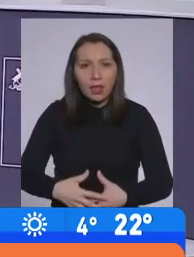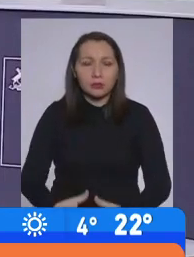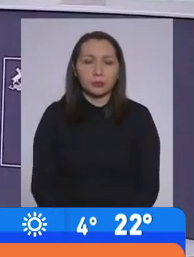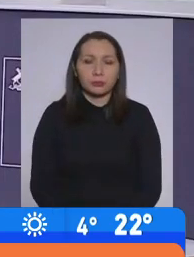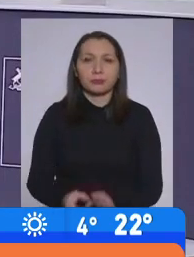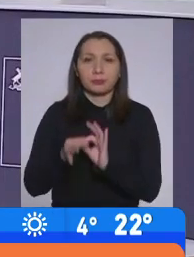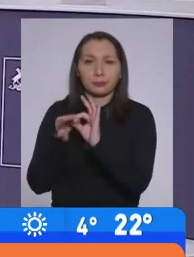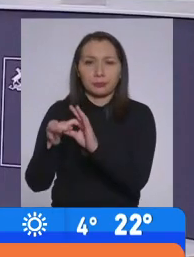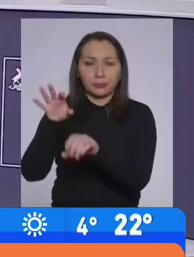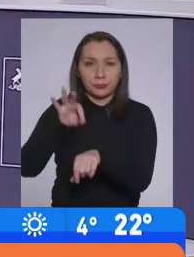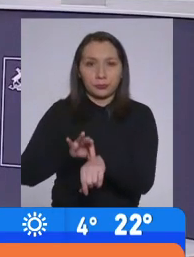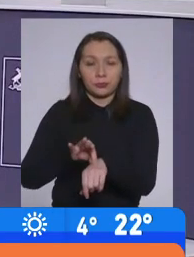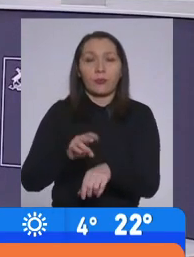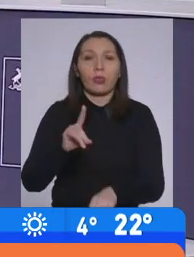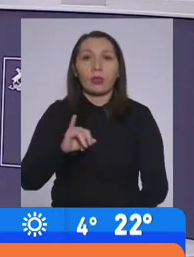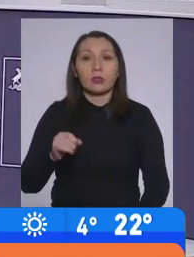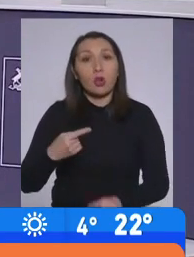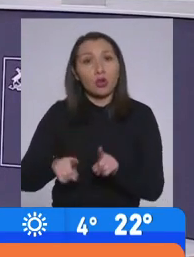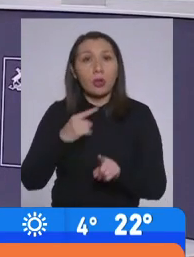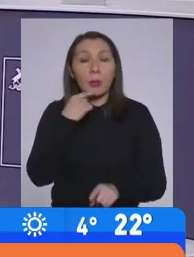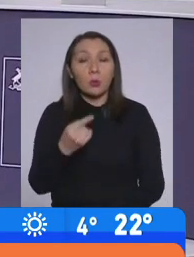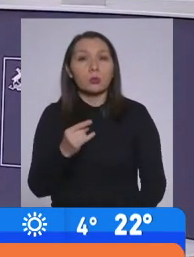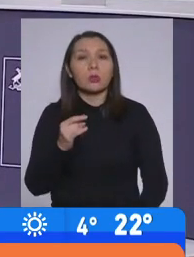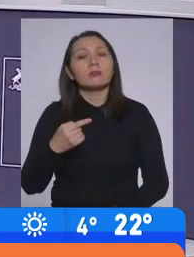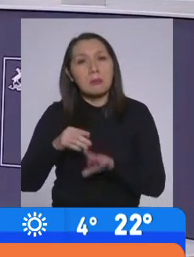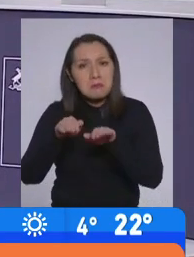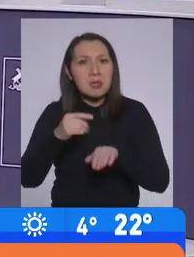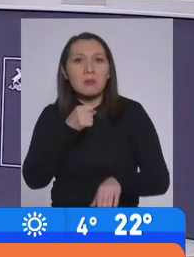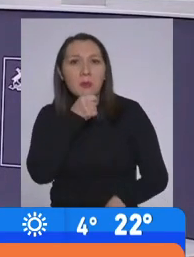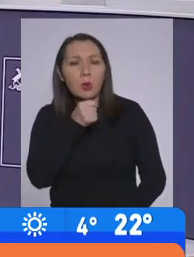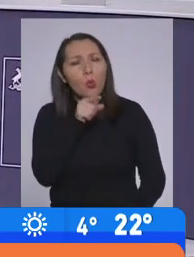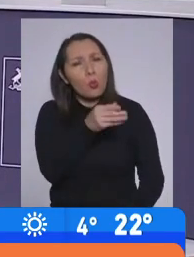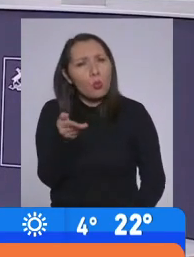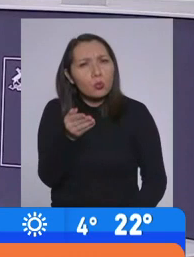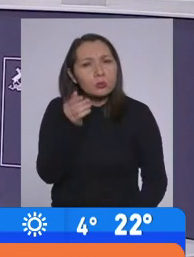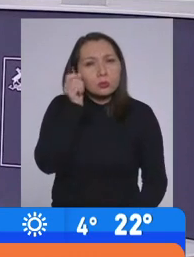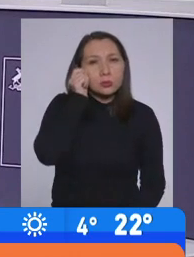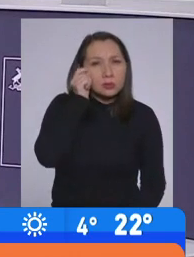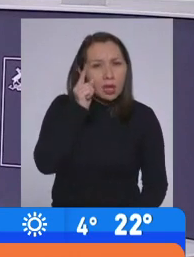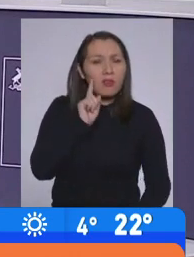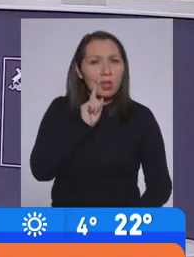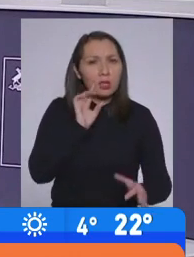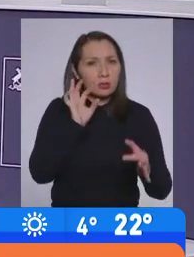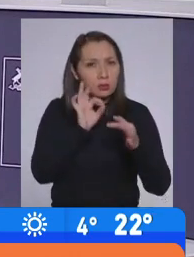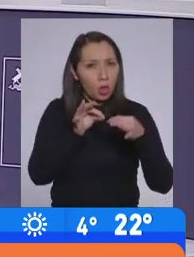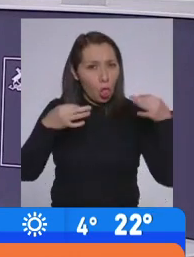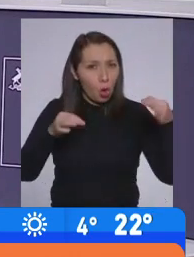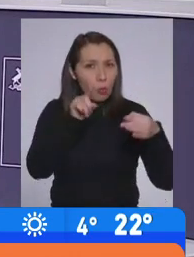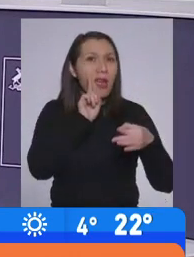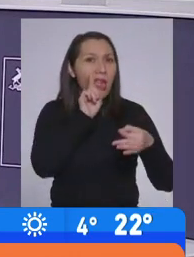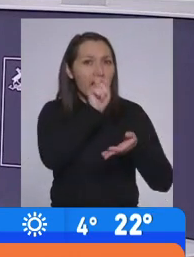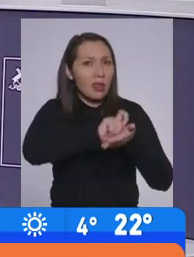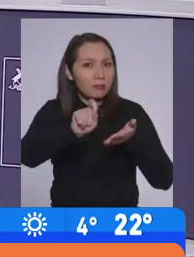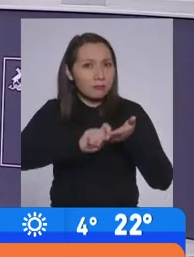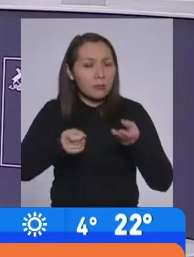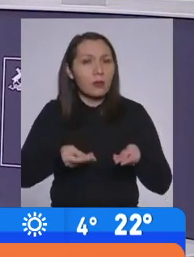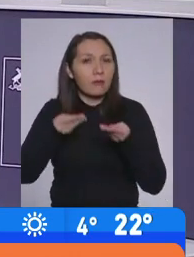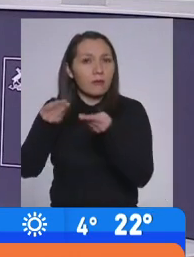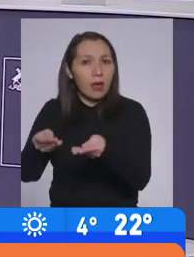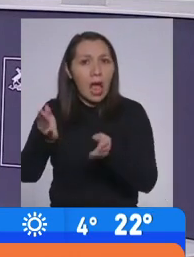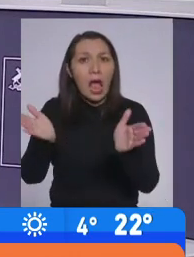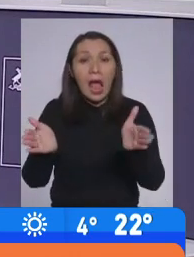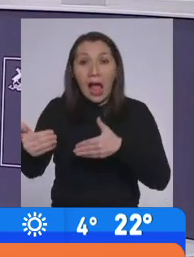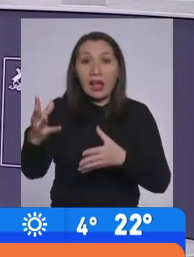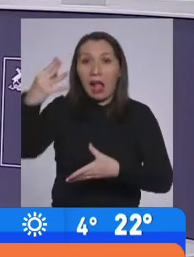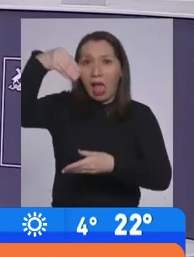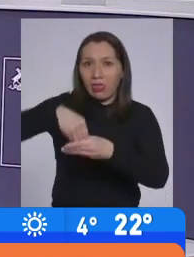muchas gracias otros a manuel otros centros que ustedes tienen o no en relación con este documento que se anunció ayer que iban a ir en